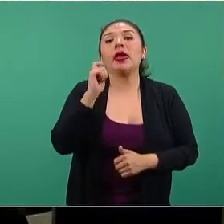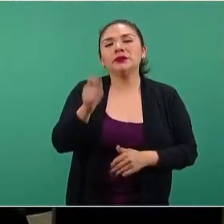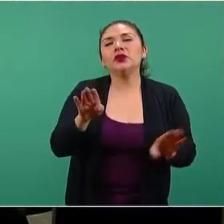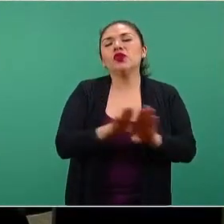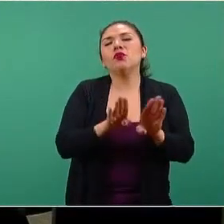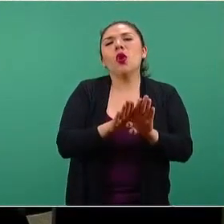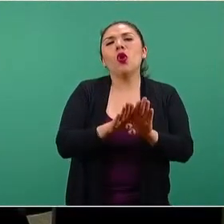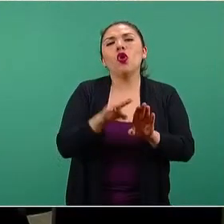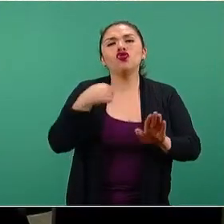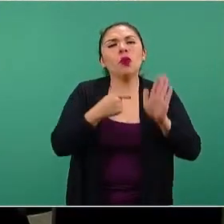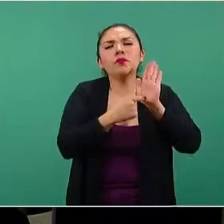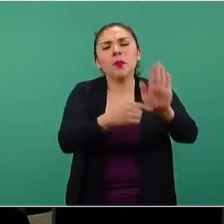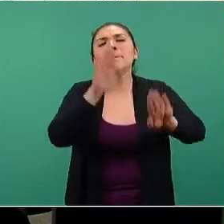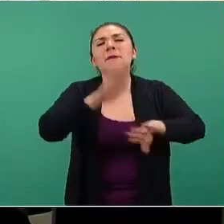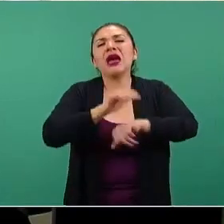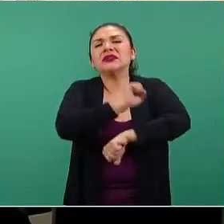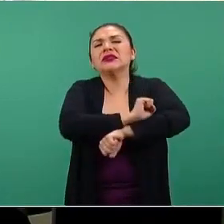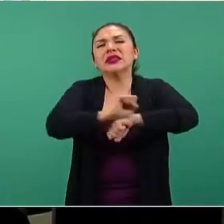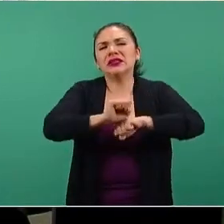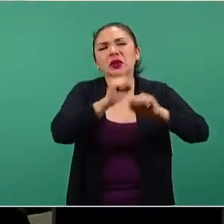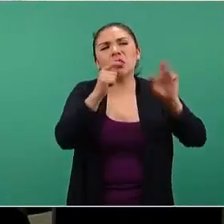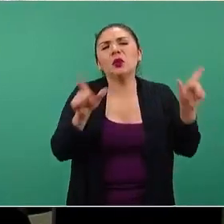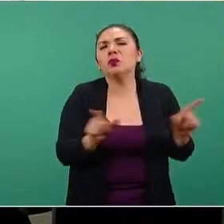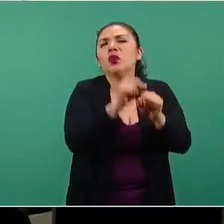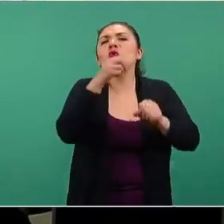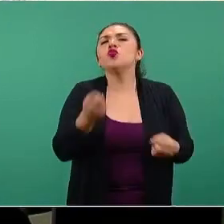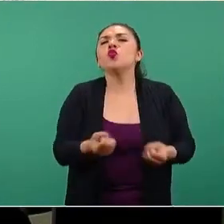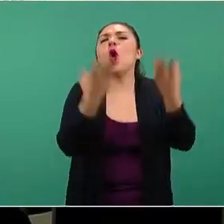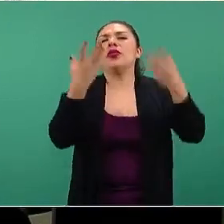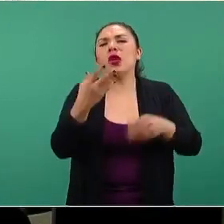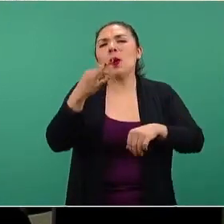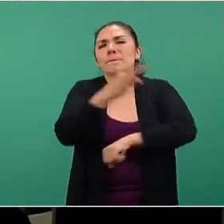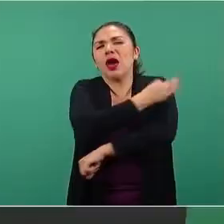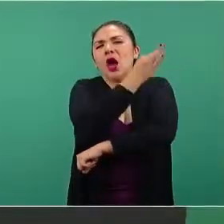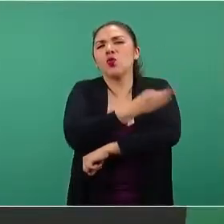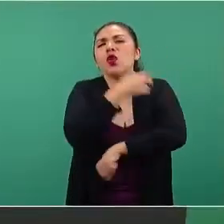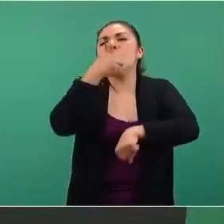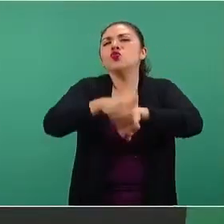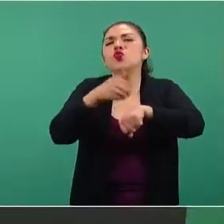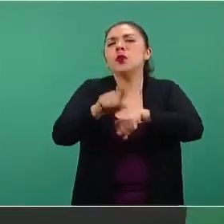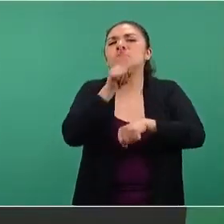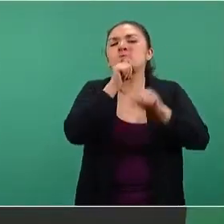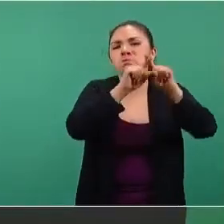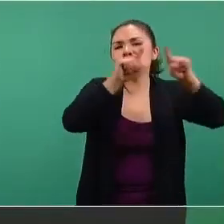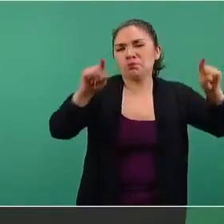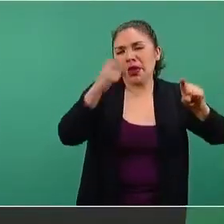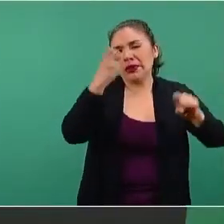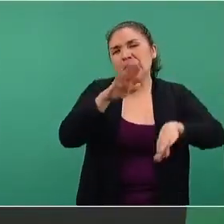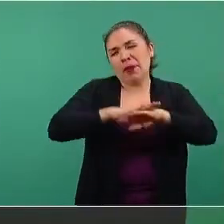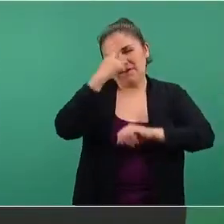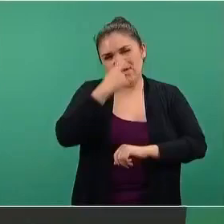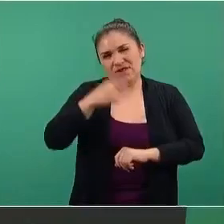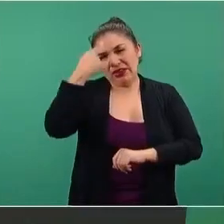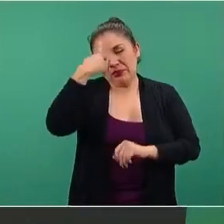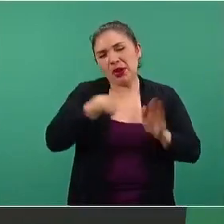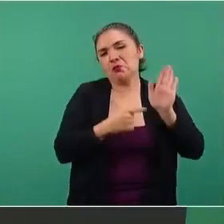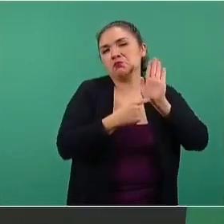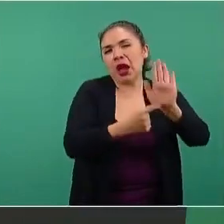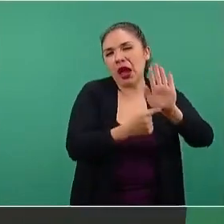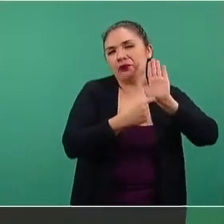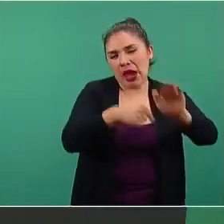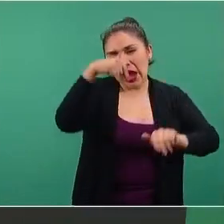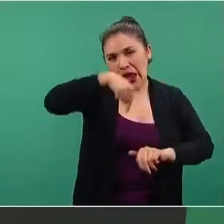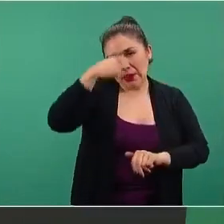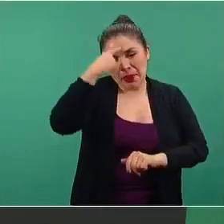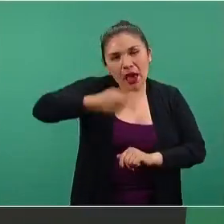más sencillo de generar para poder hacer la presentación